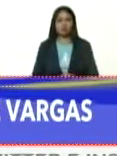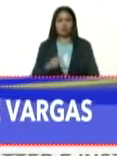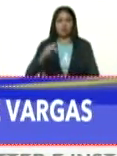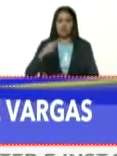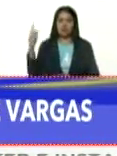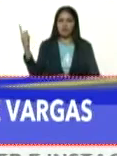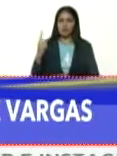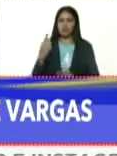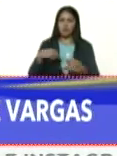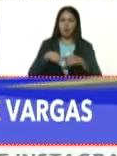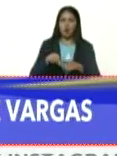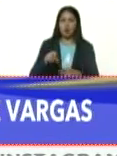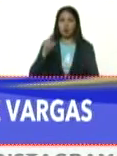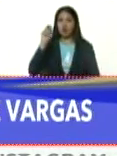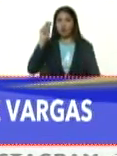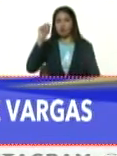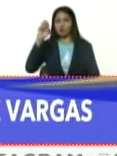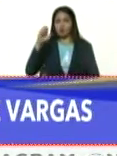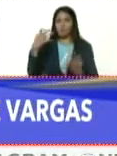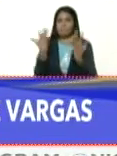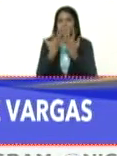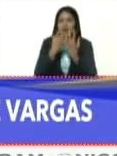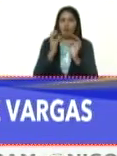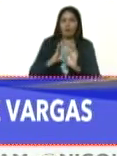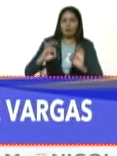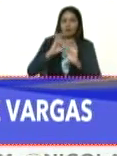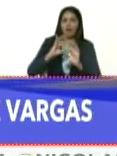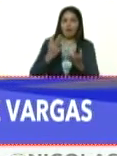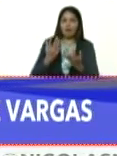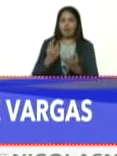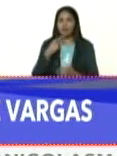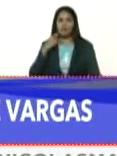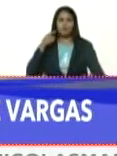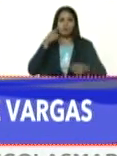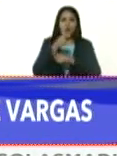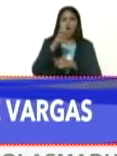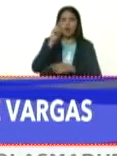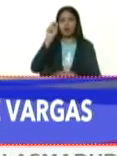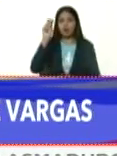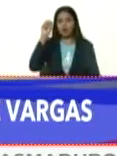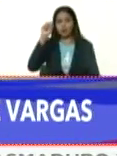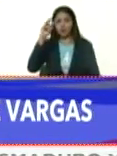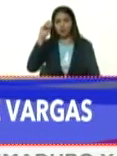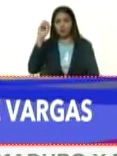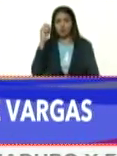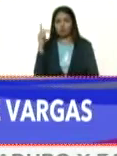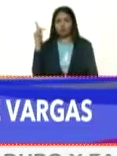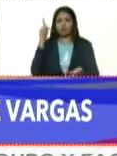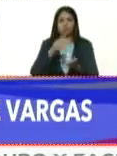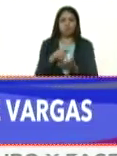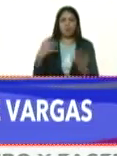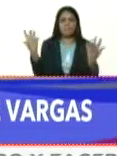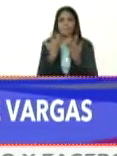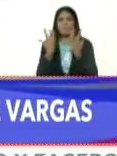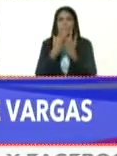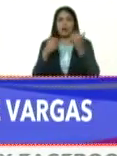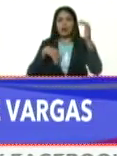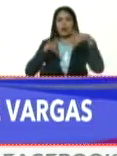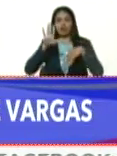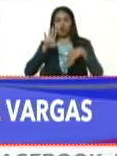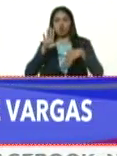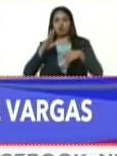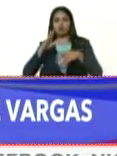aún Rondón no ha peleado. Y fue Rondón quien entró en batalla, 14